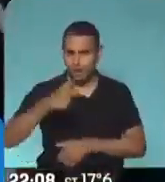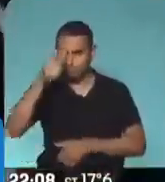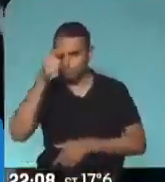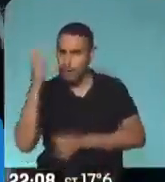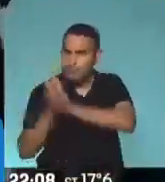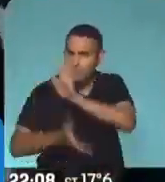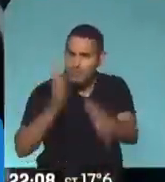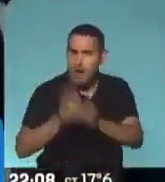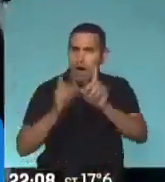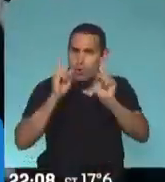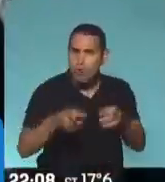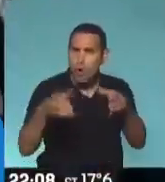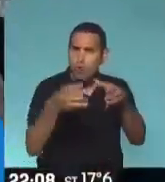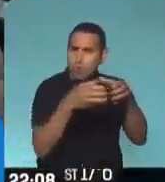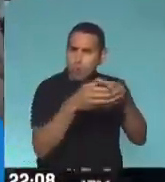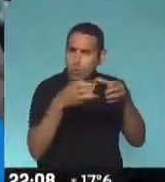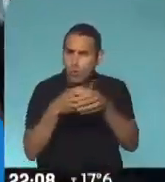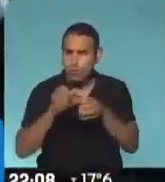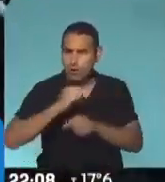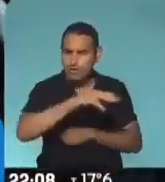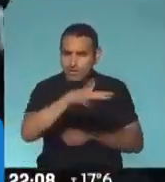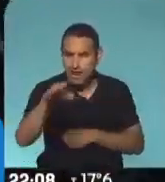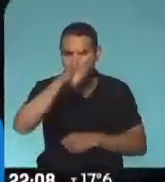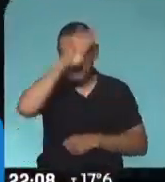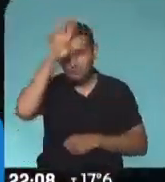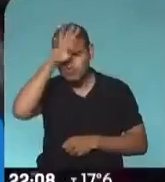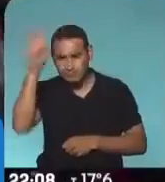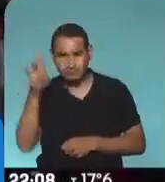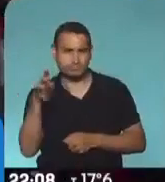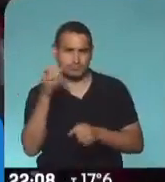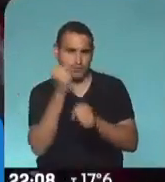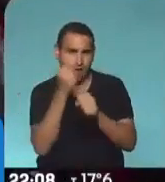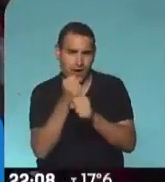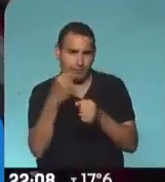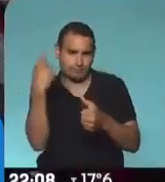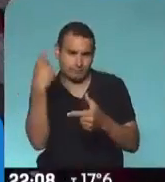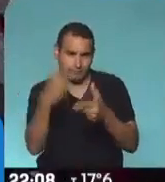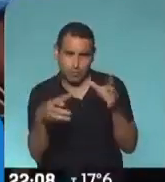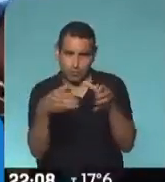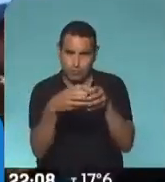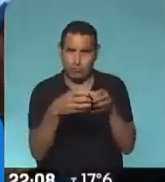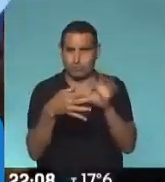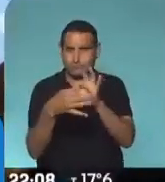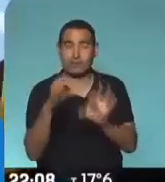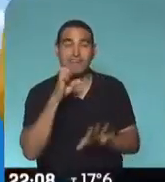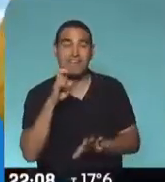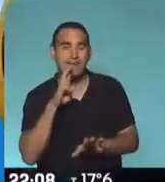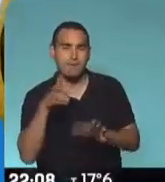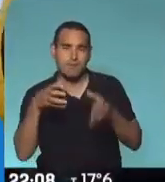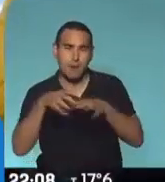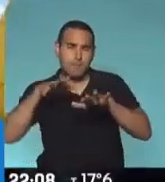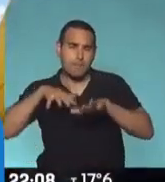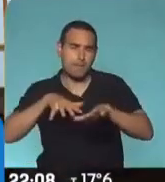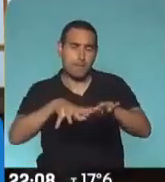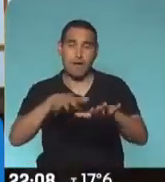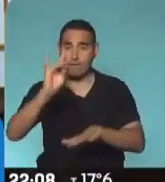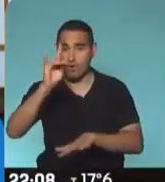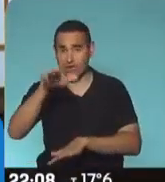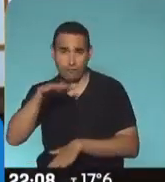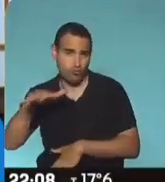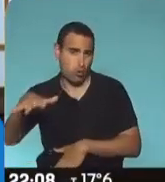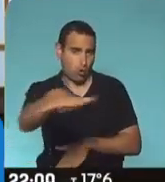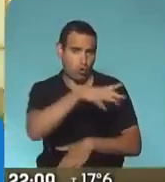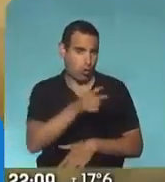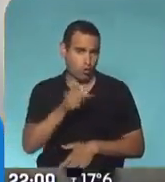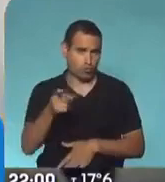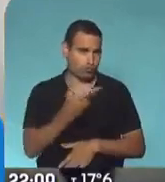seguridad, agrupaciones campesinas, obreras, indígenas y miles de partidarios de Evo Morales continúan movilizados en todo Bolivia en rechazo al gobierno